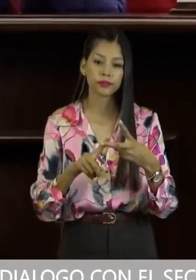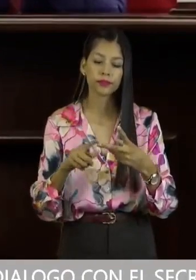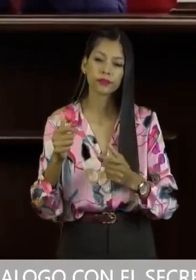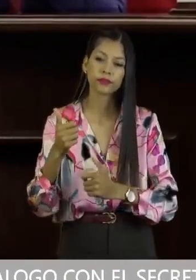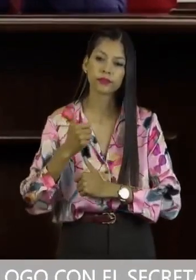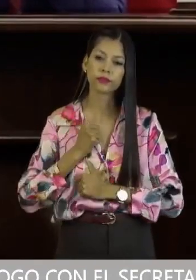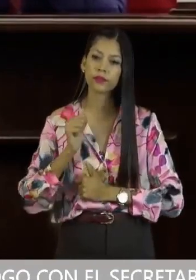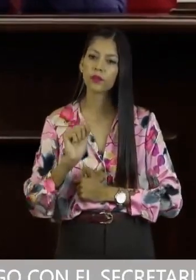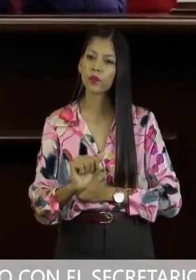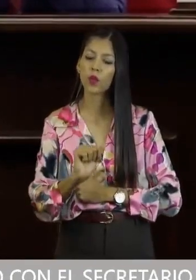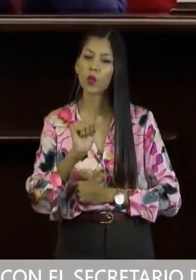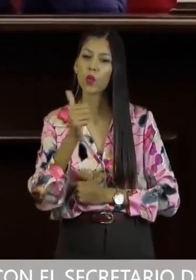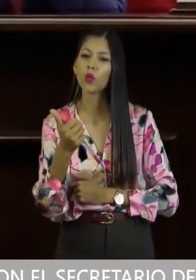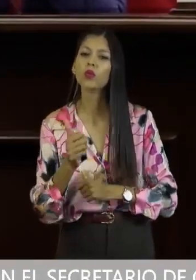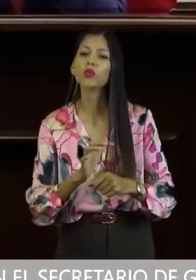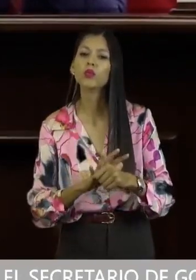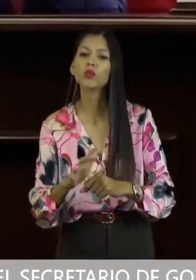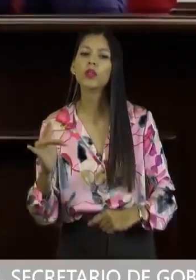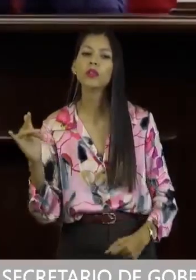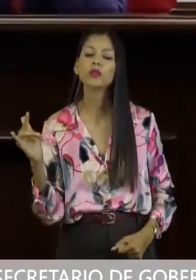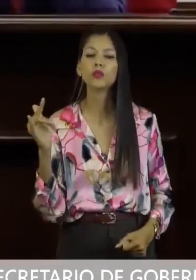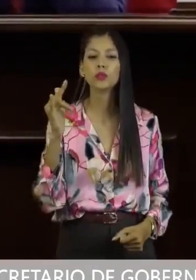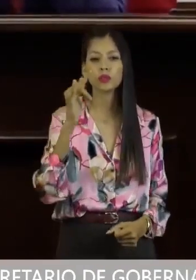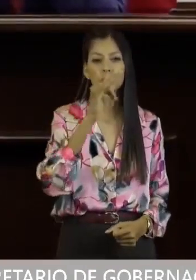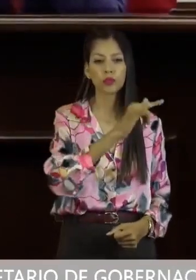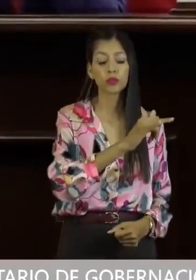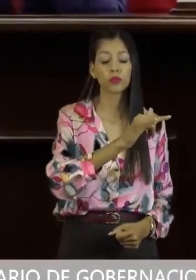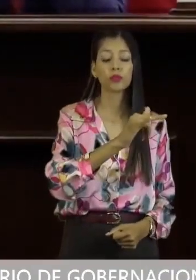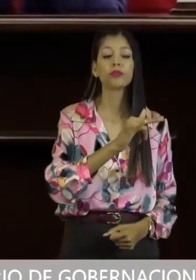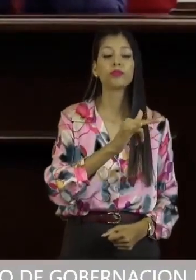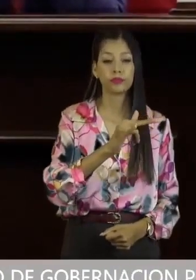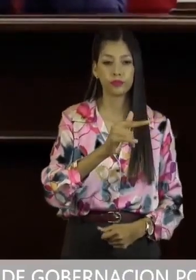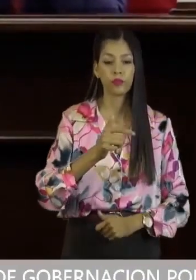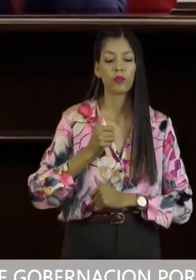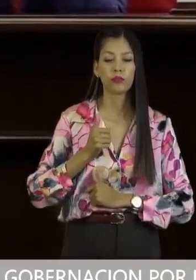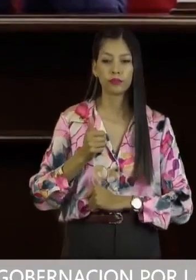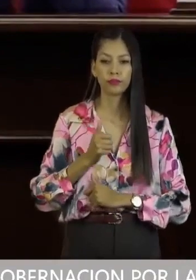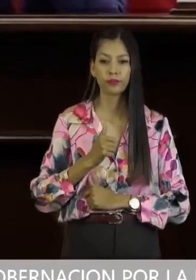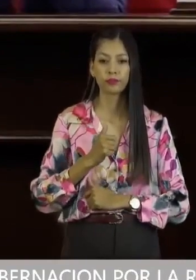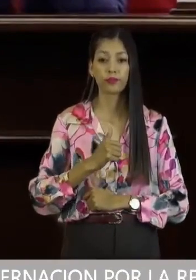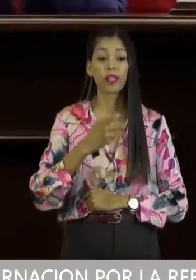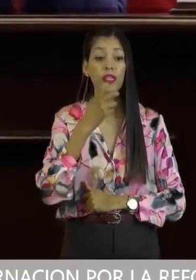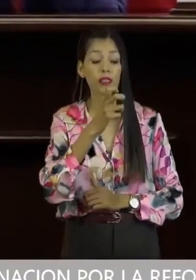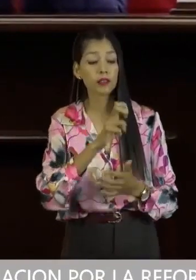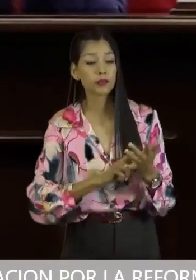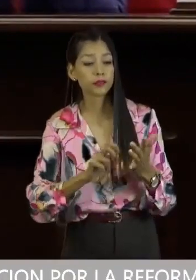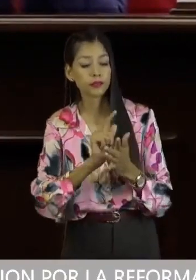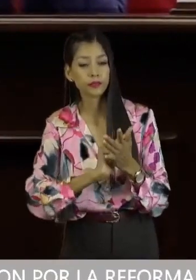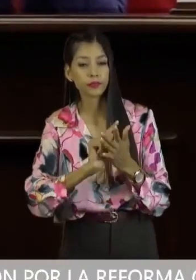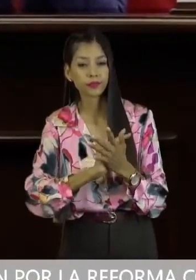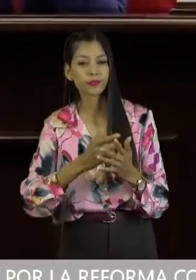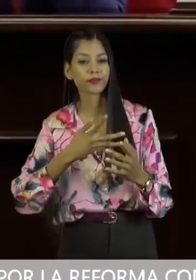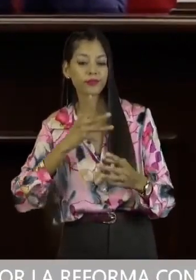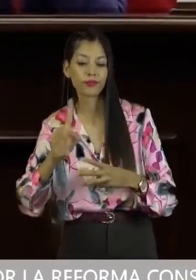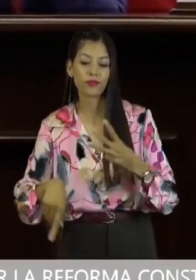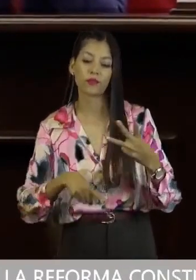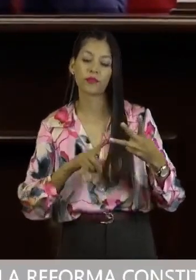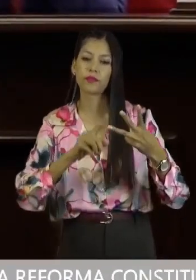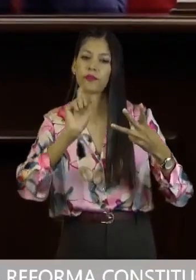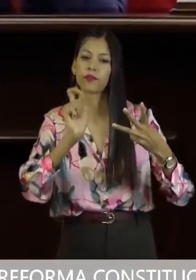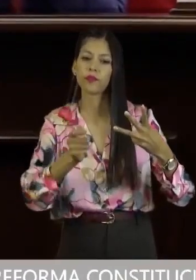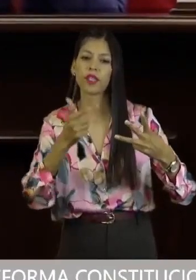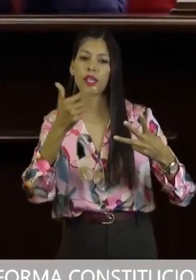es la Fuerza Aérea Mexicana. Pues a partir de esa reforma ya hay un tercero, que es la Guardia Nacional. Y cuando